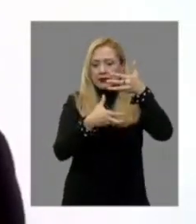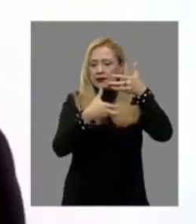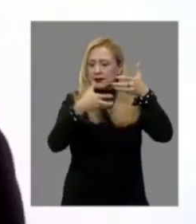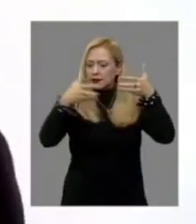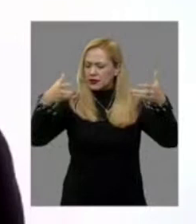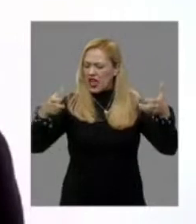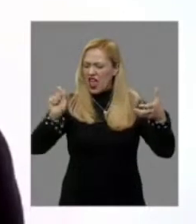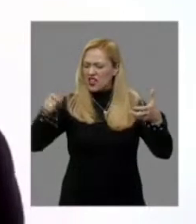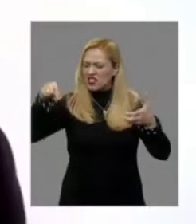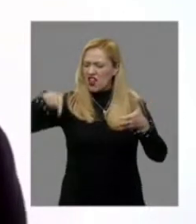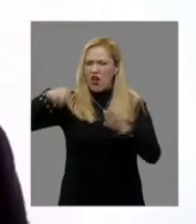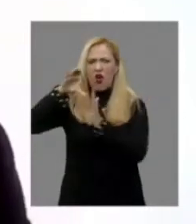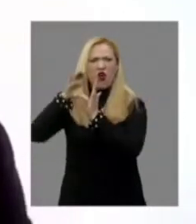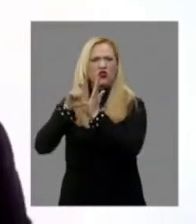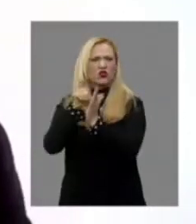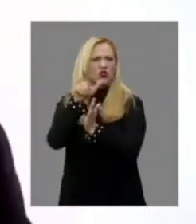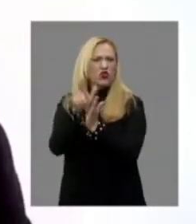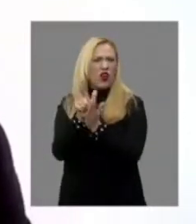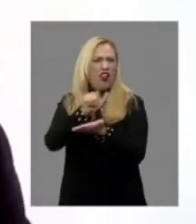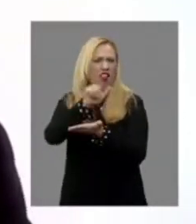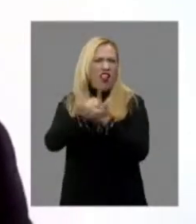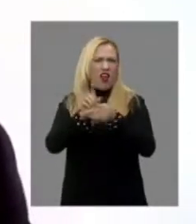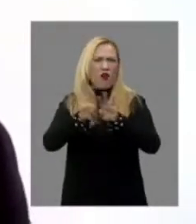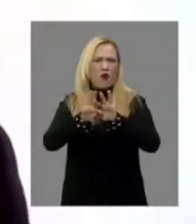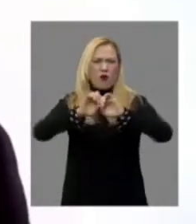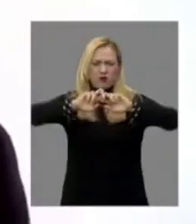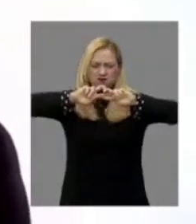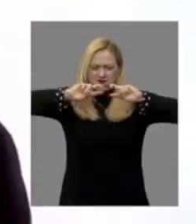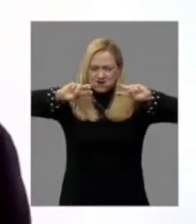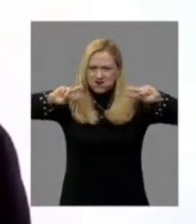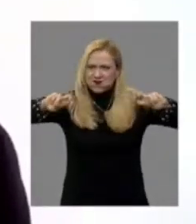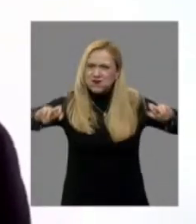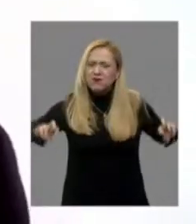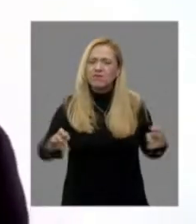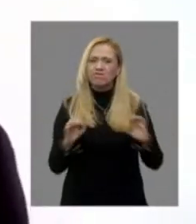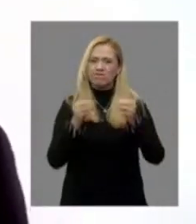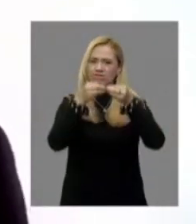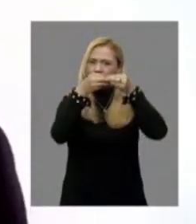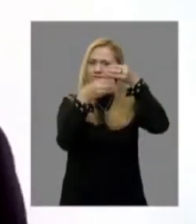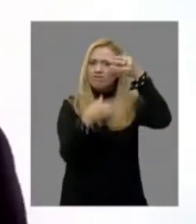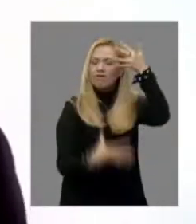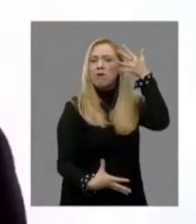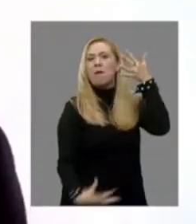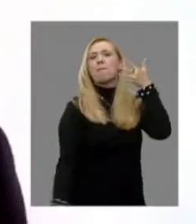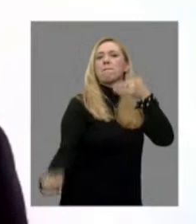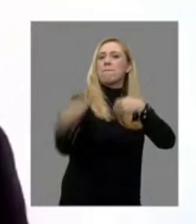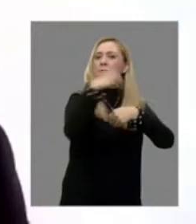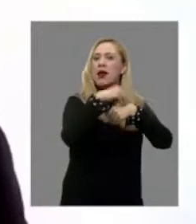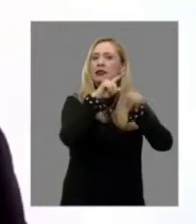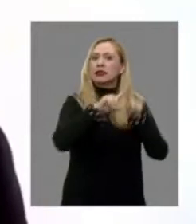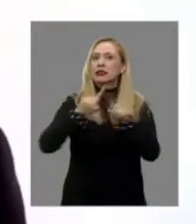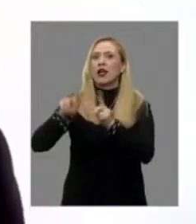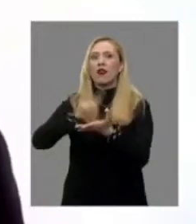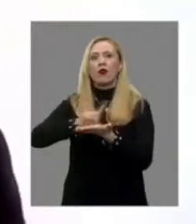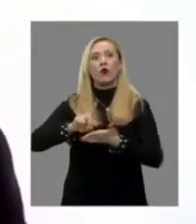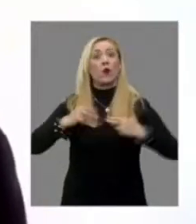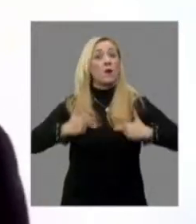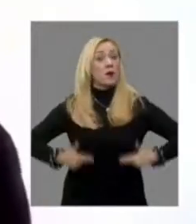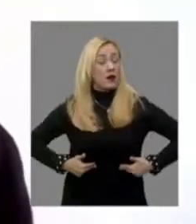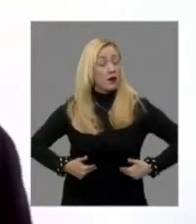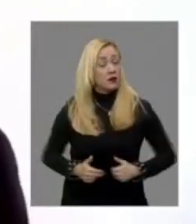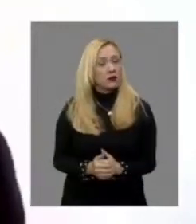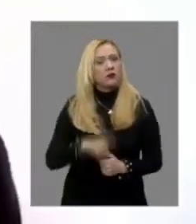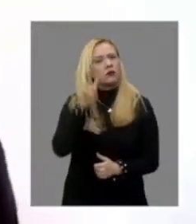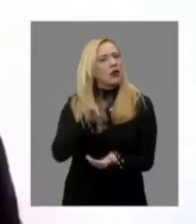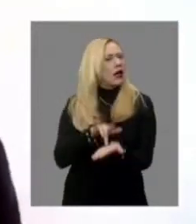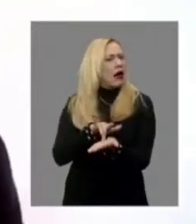de constitucionalidad, a través del cual se amplía el catálogo de derechos humanos, que